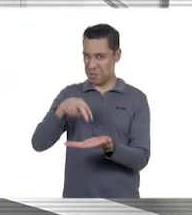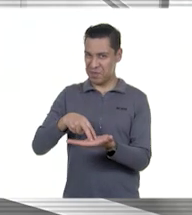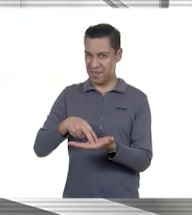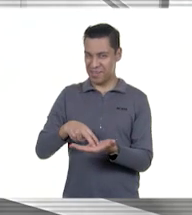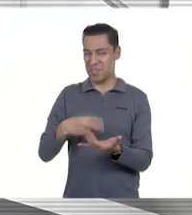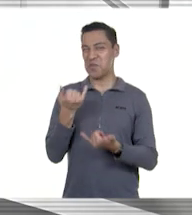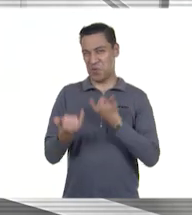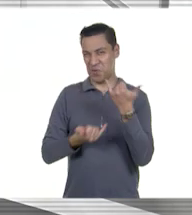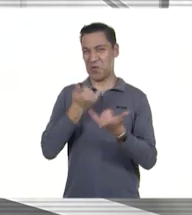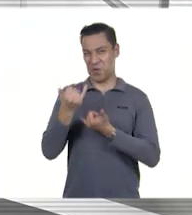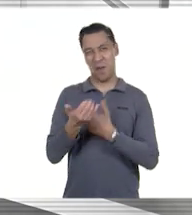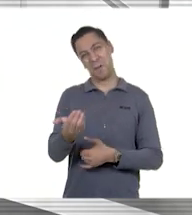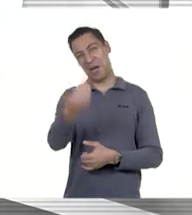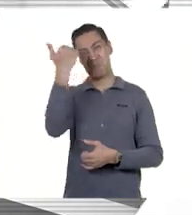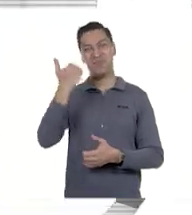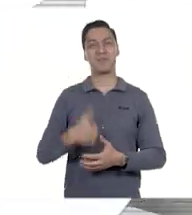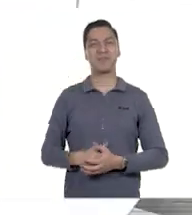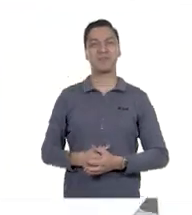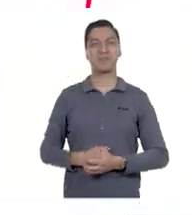idea!